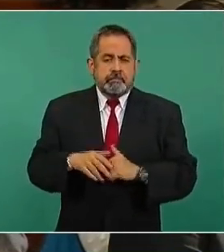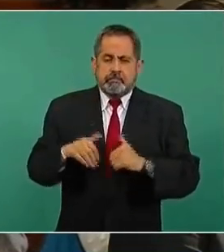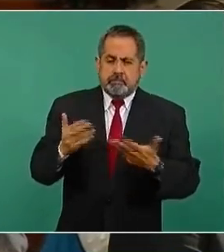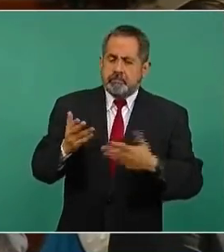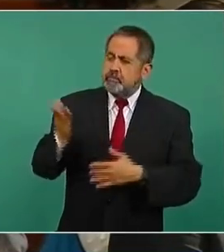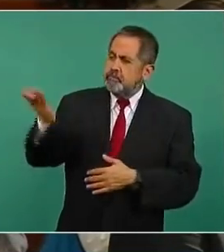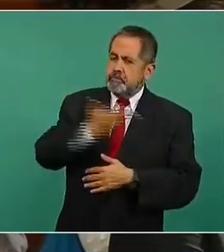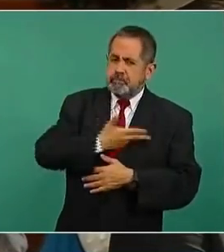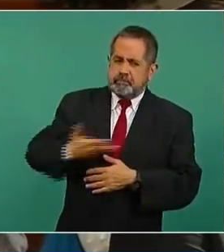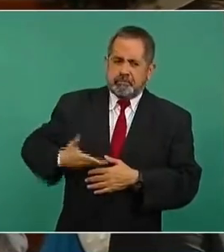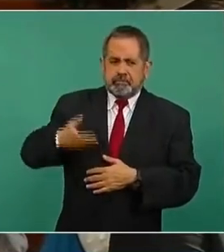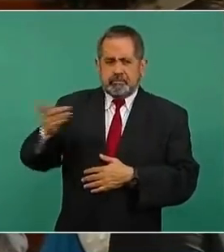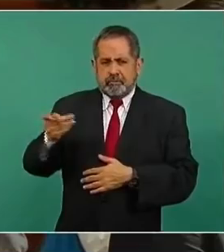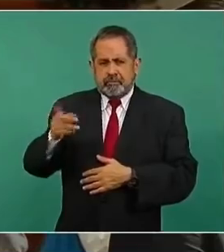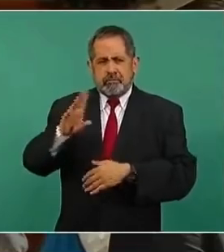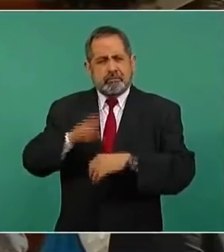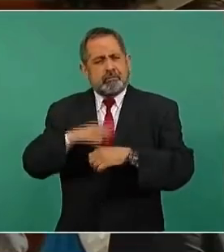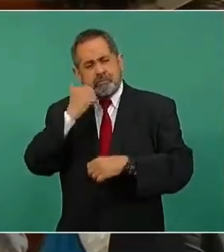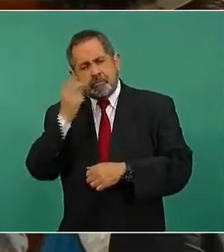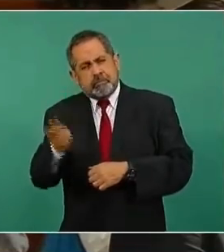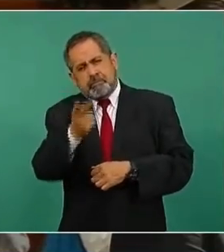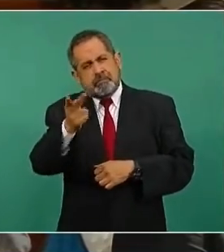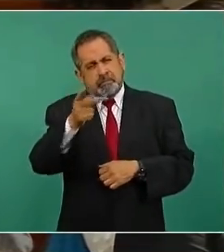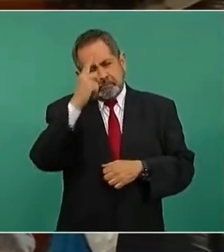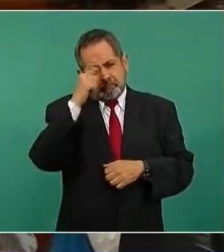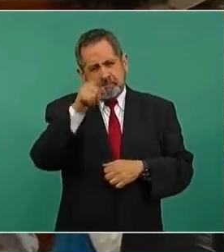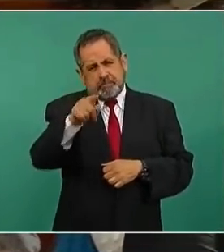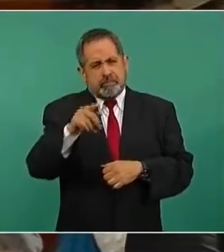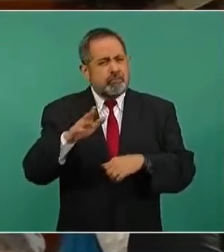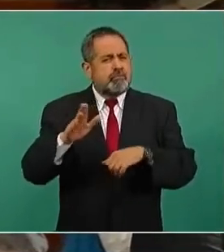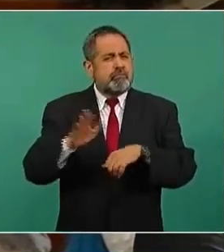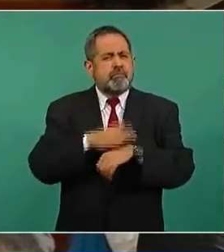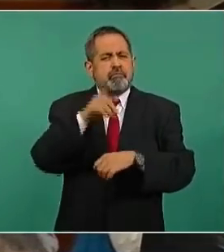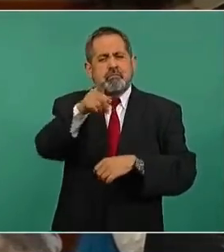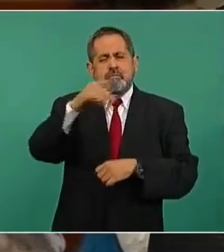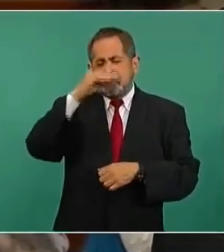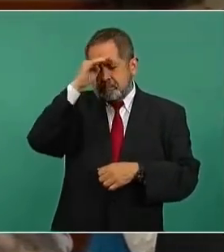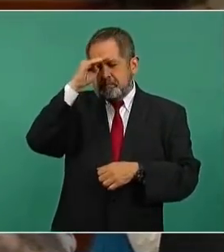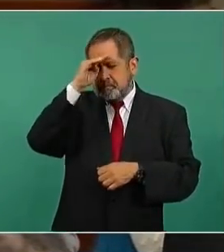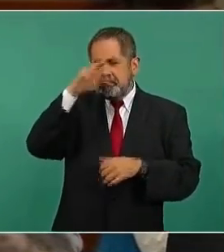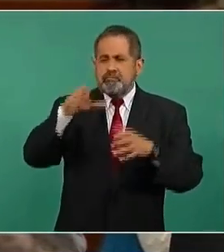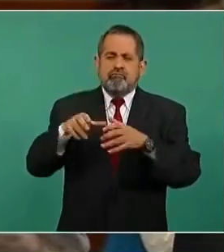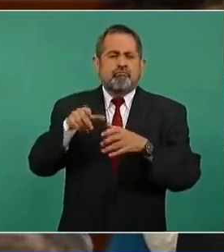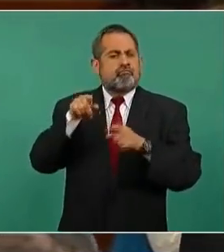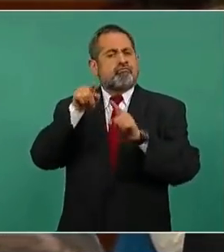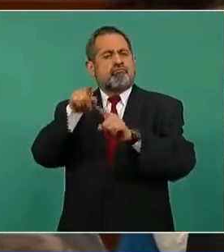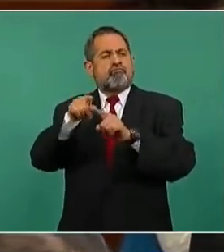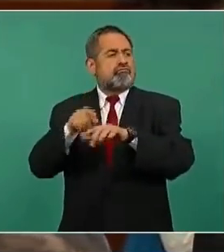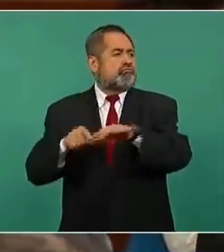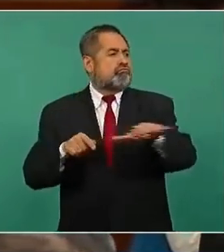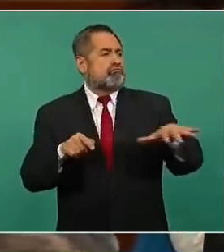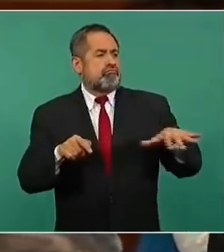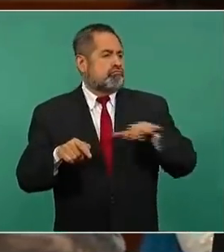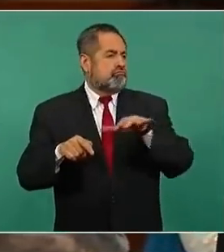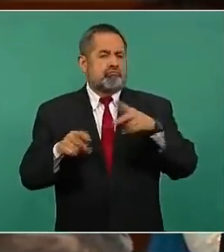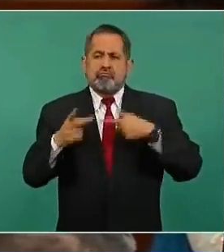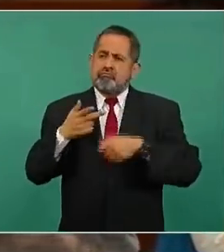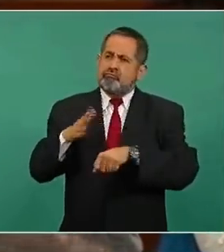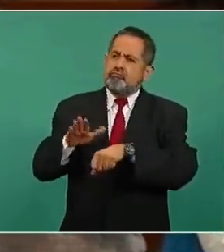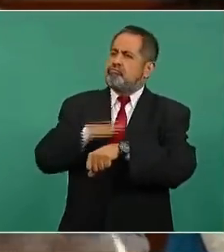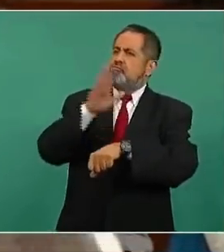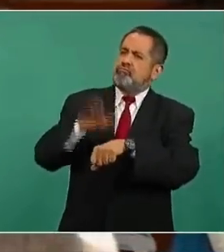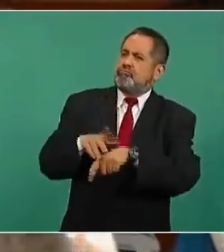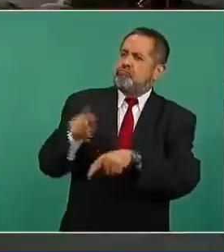presidente, yo me permitiría preguntarle a qué adjudica usted esta aprobación de toda